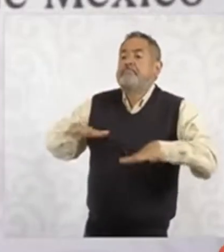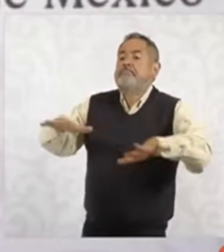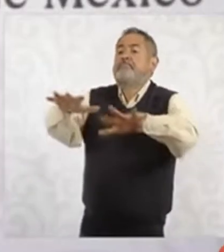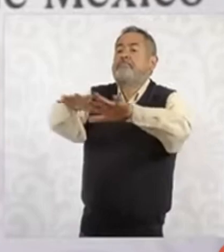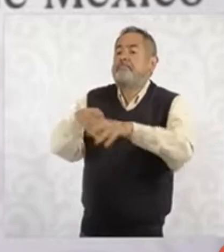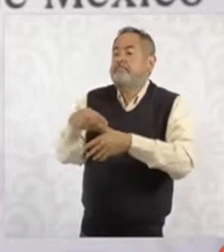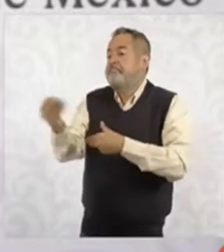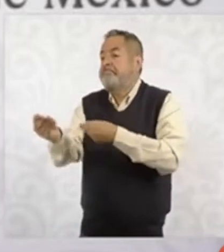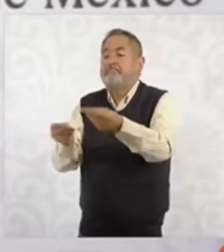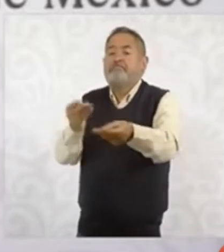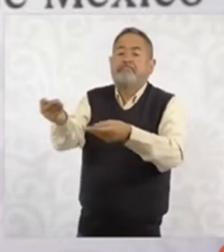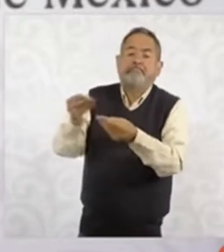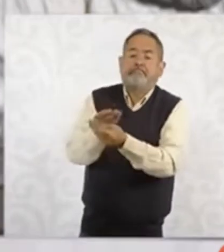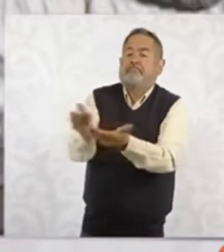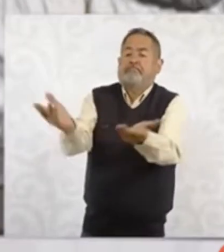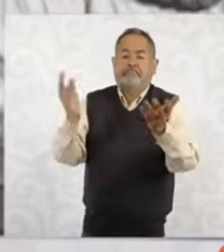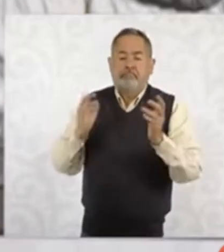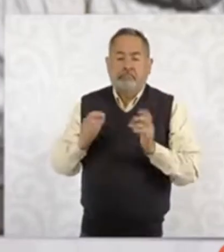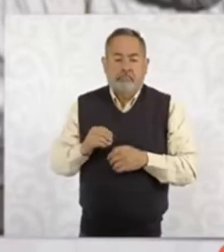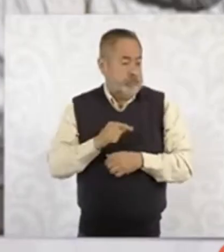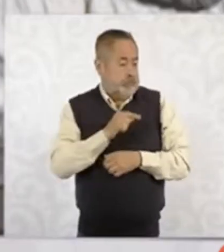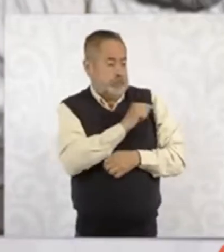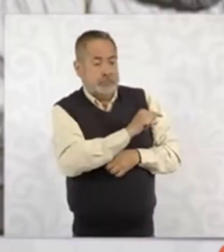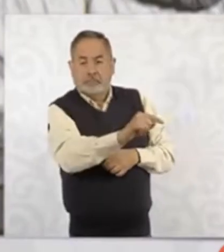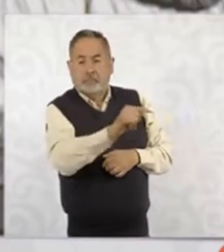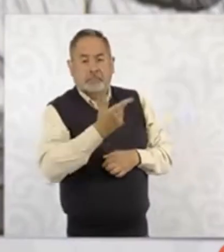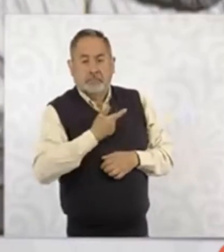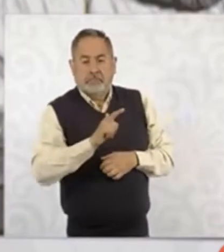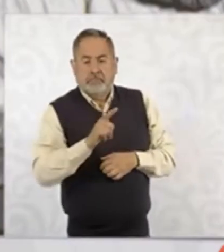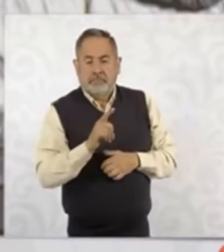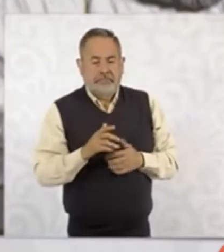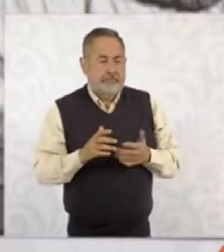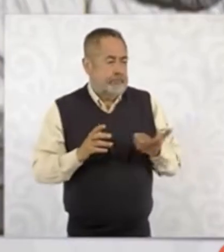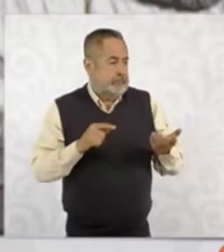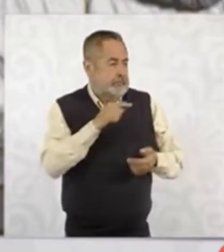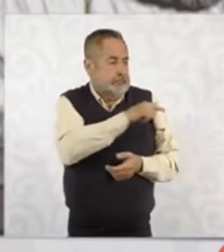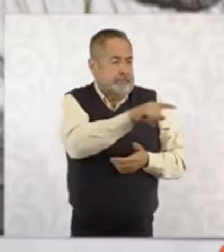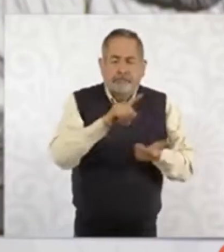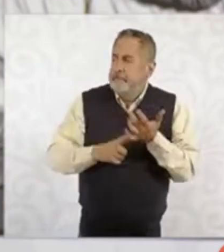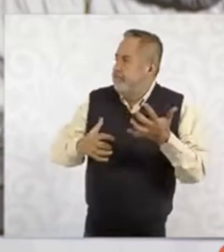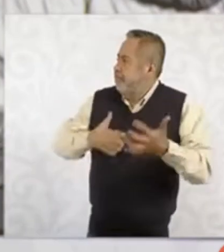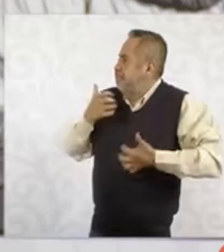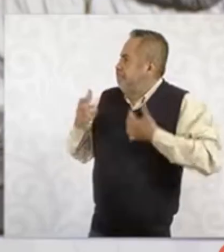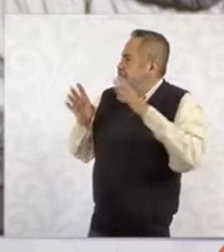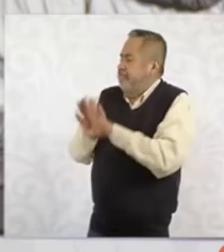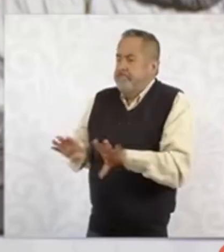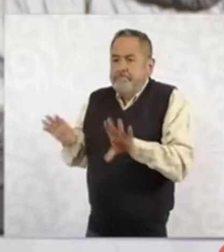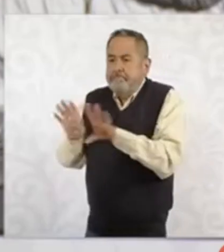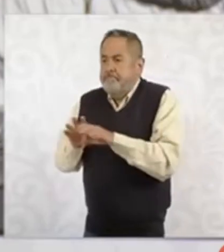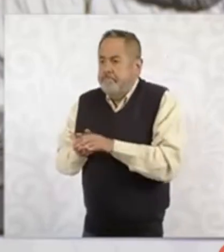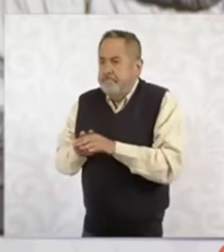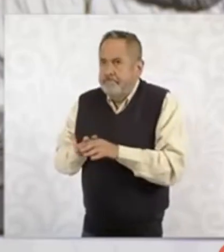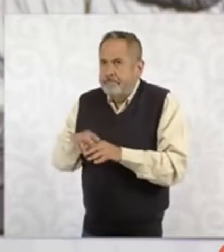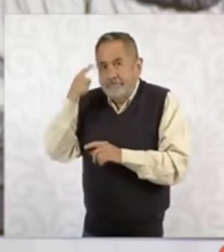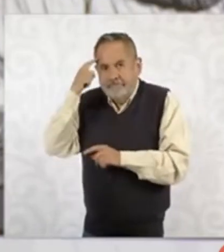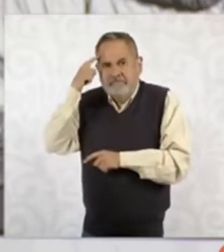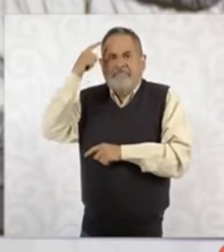les gusta a muchos. Y entonces, como no tiene nada lo que usan es la